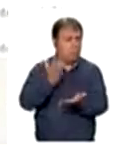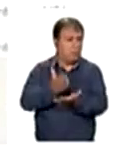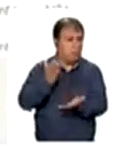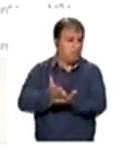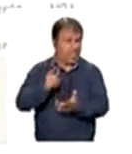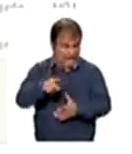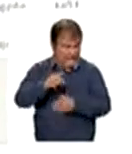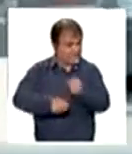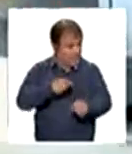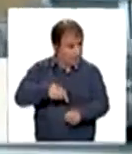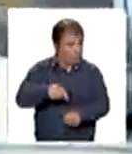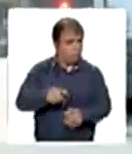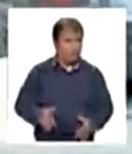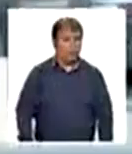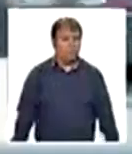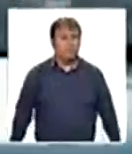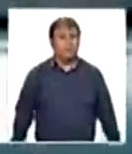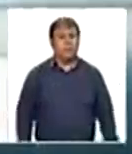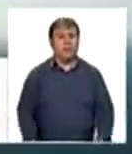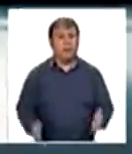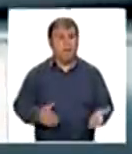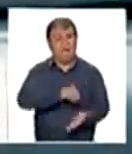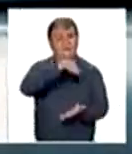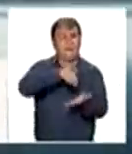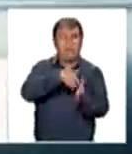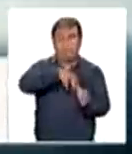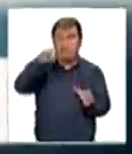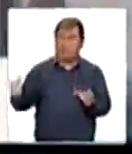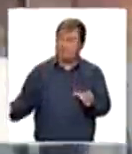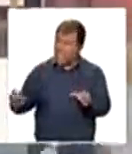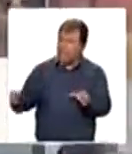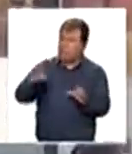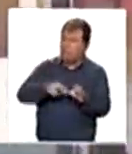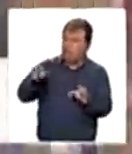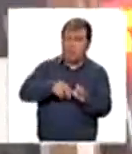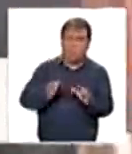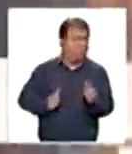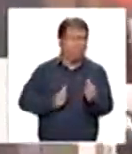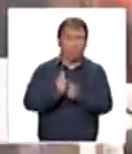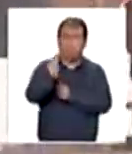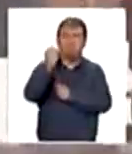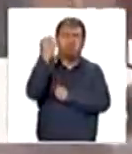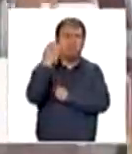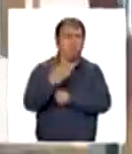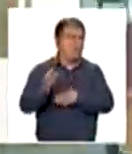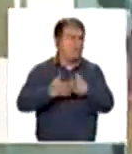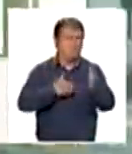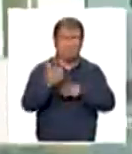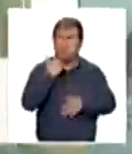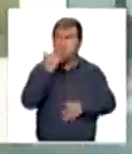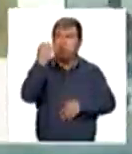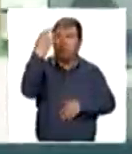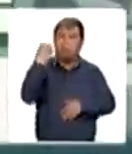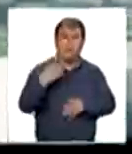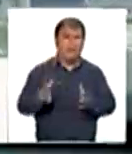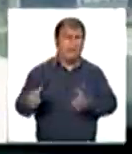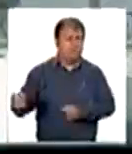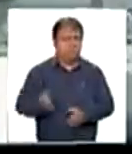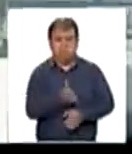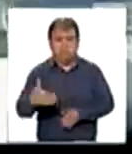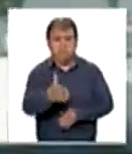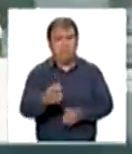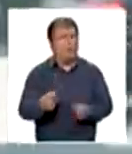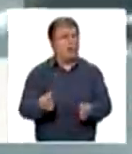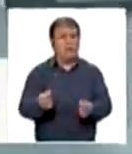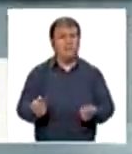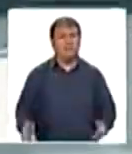este año. En medio de la pista recogía pasajeros, se pasaba la luz roja cuantas veces le daba la gana en maniobras bastante